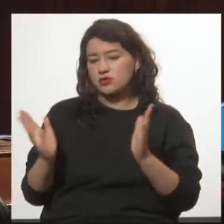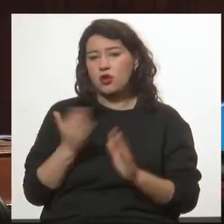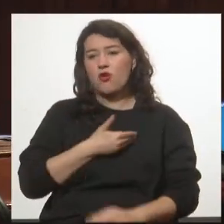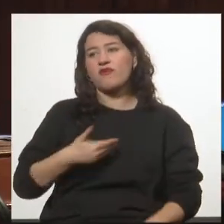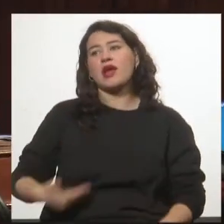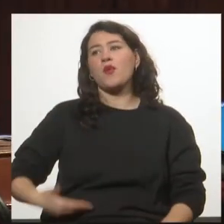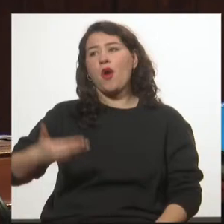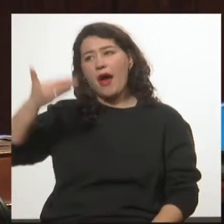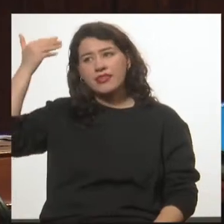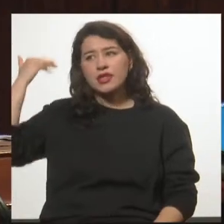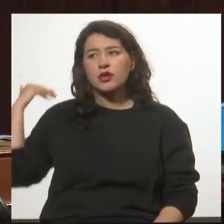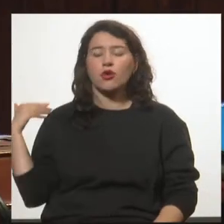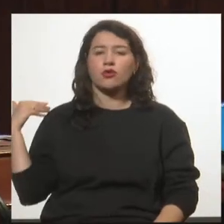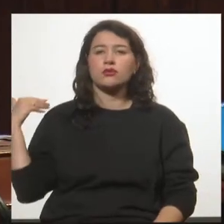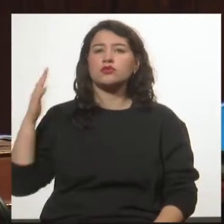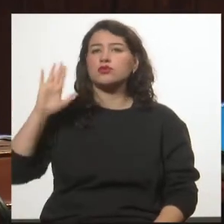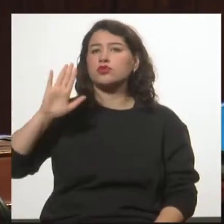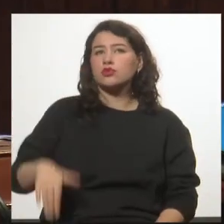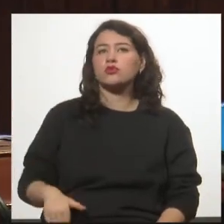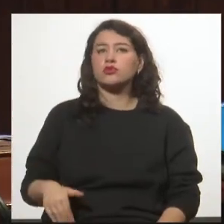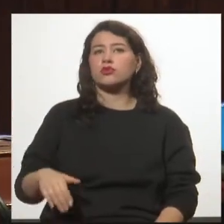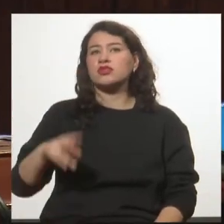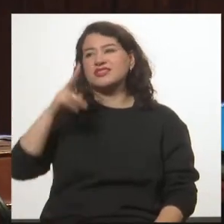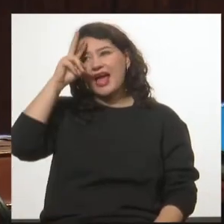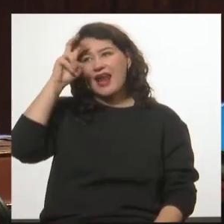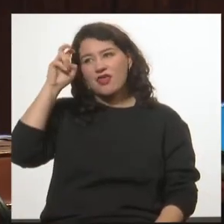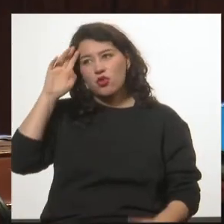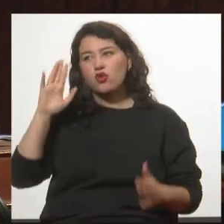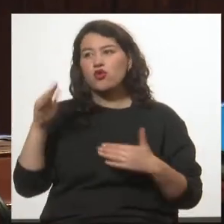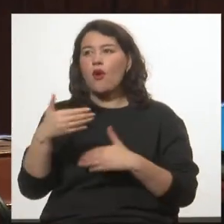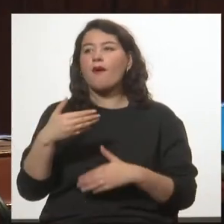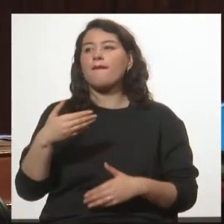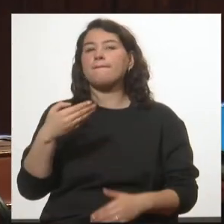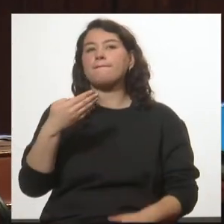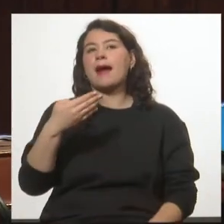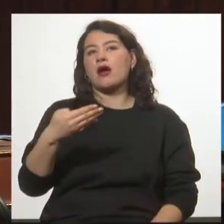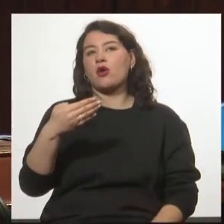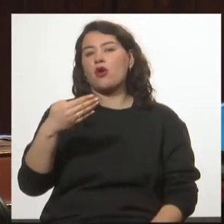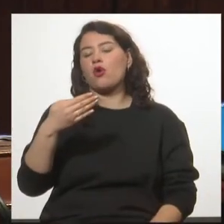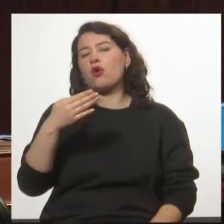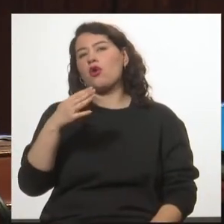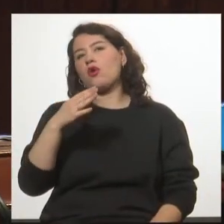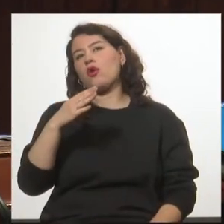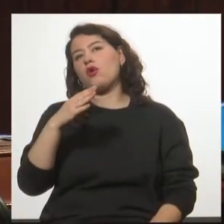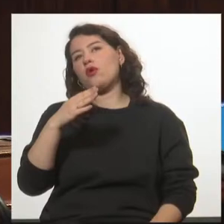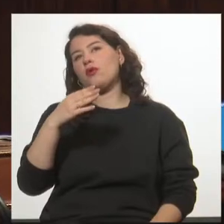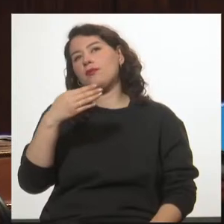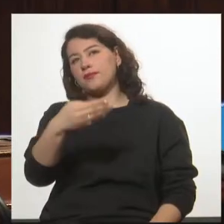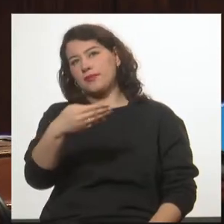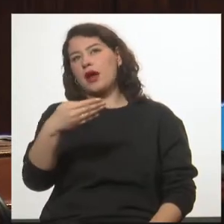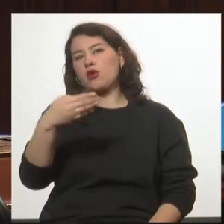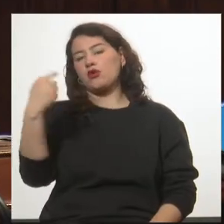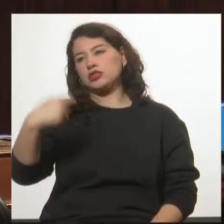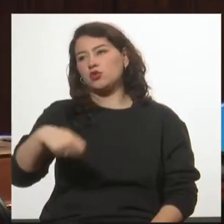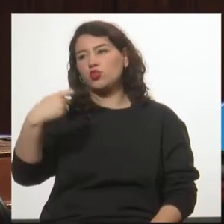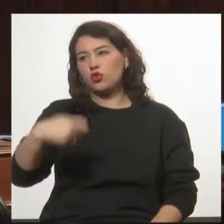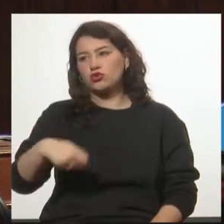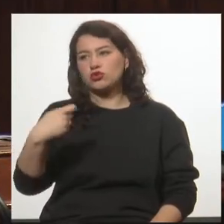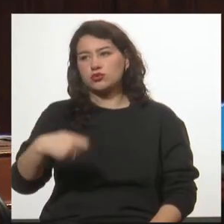anterior que es el sanatorio del banco de seguros una obra enorme